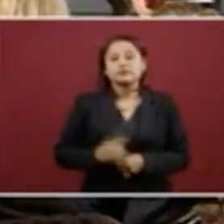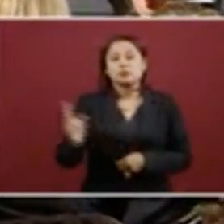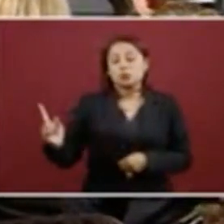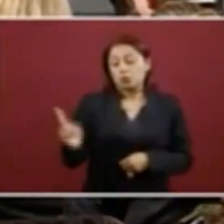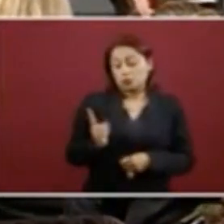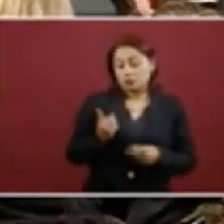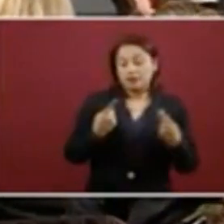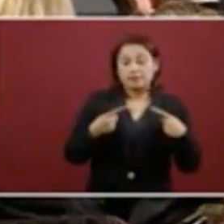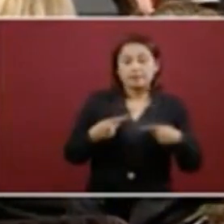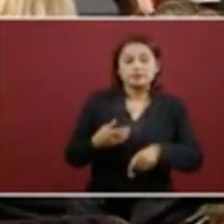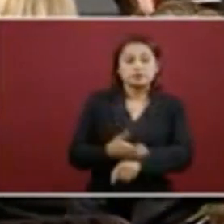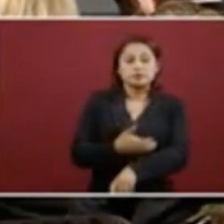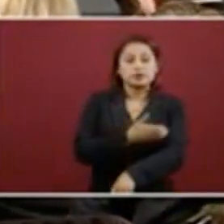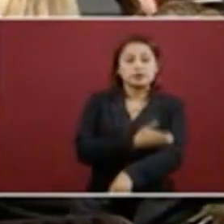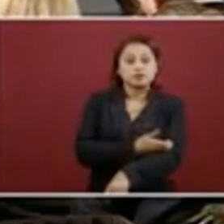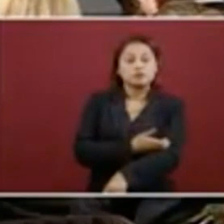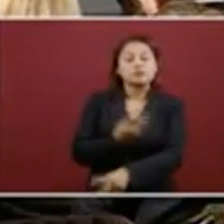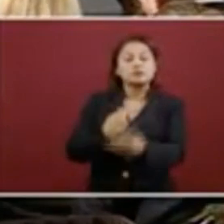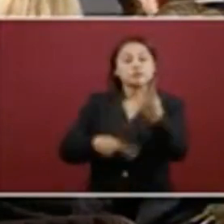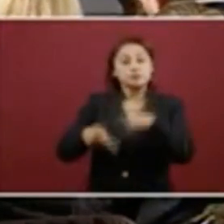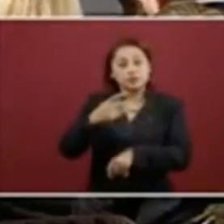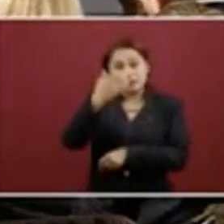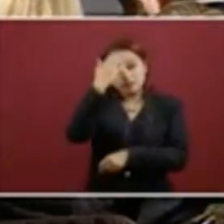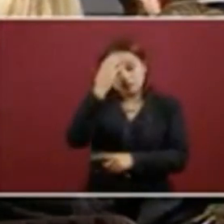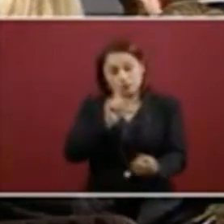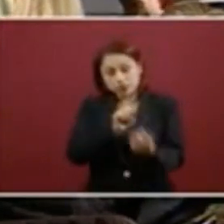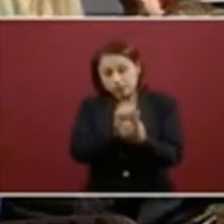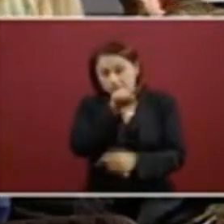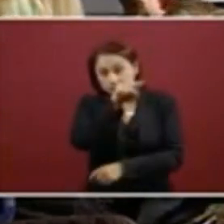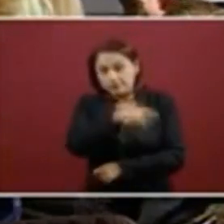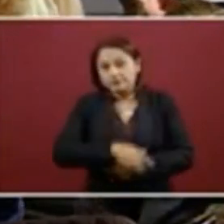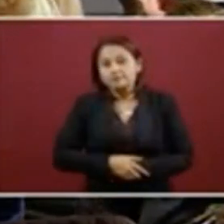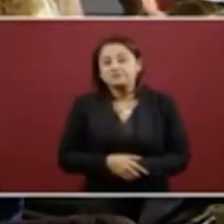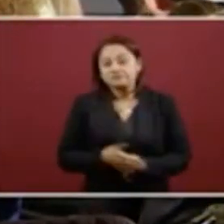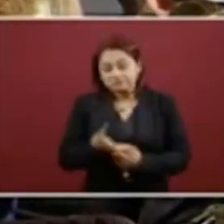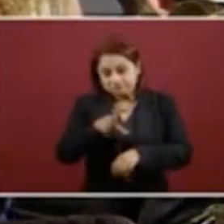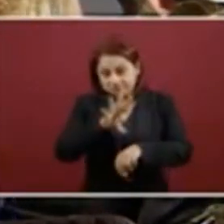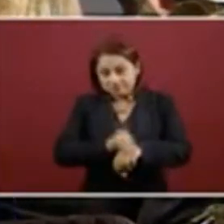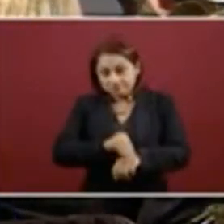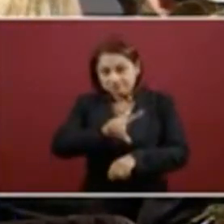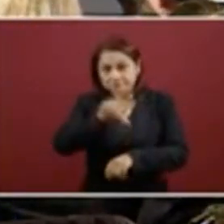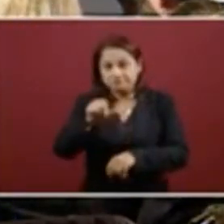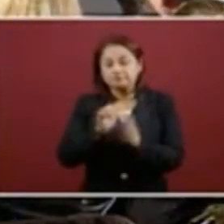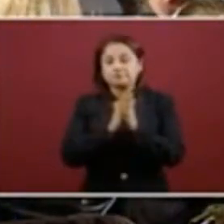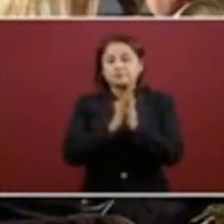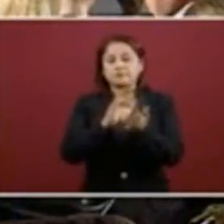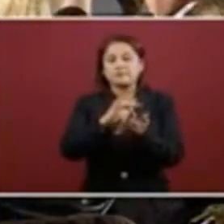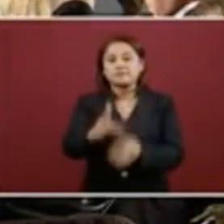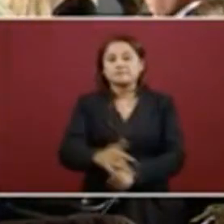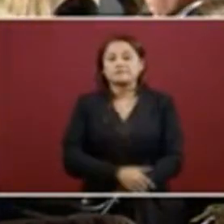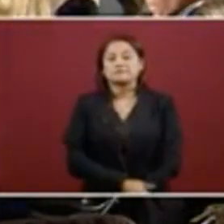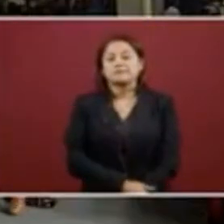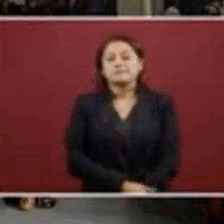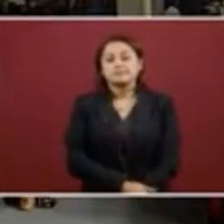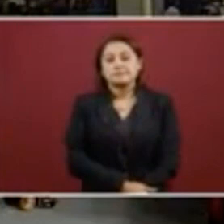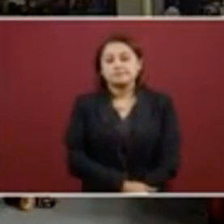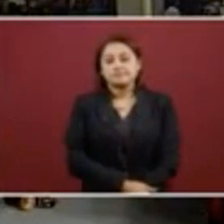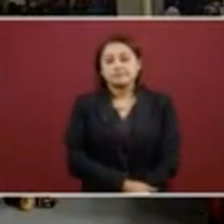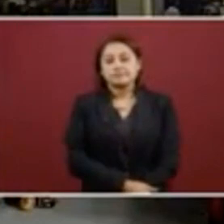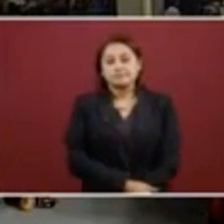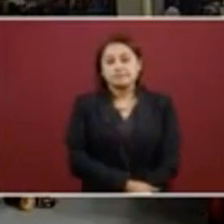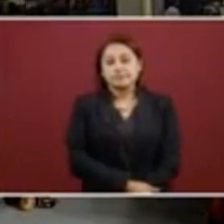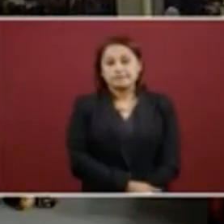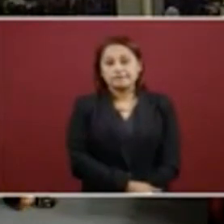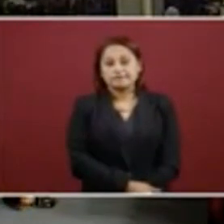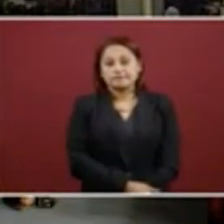por la refinería? ¿Cuál es el plan? Ahora, una cosa que es muy importante saber, reconocer, es que